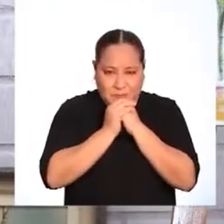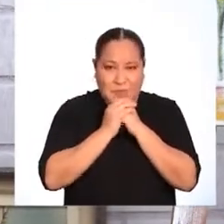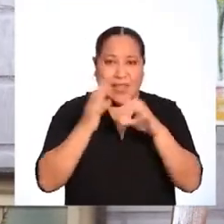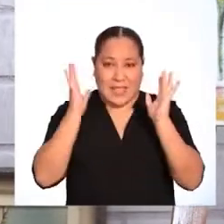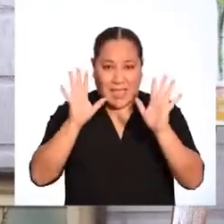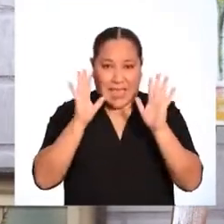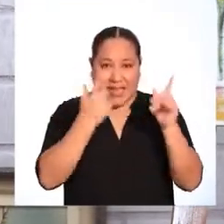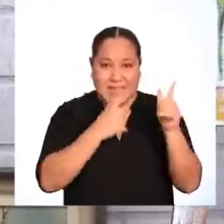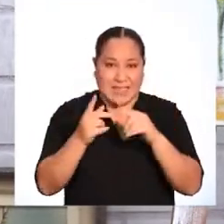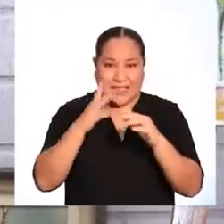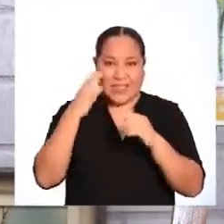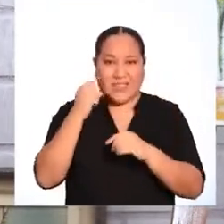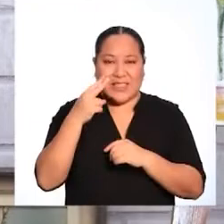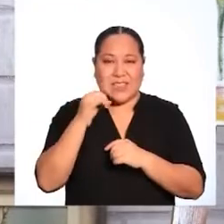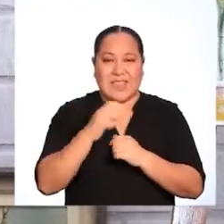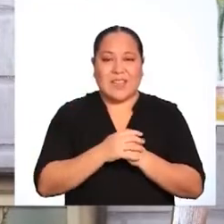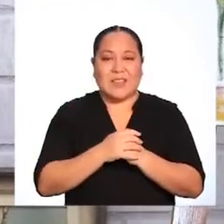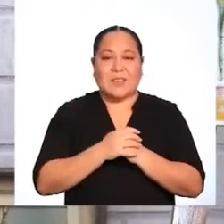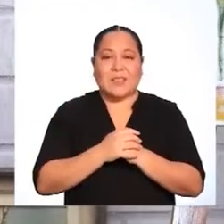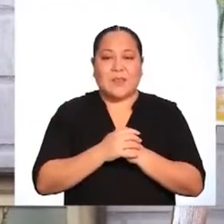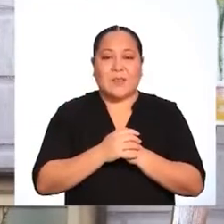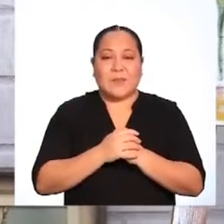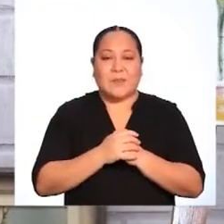muy bien allá voy chancay